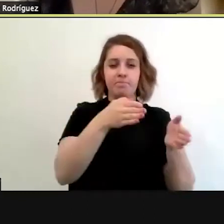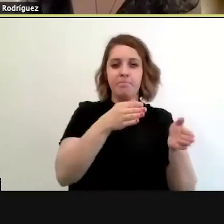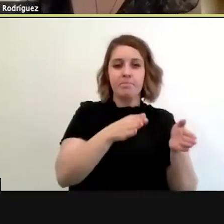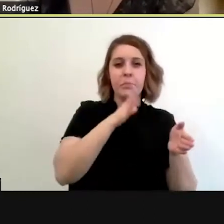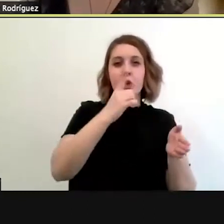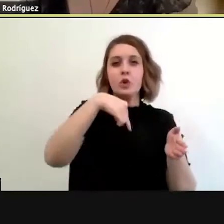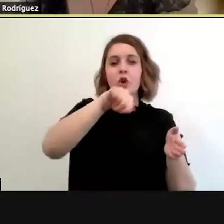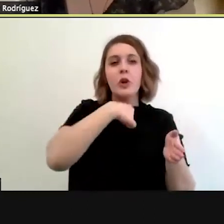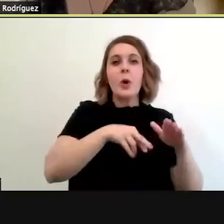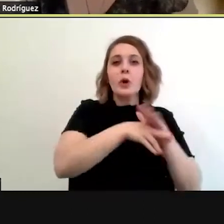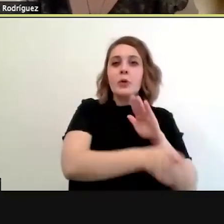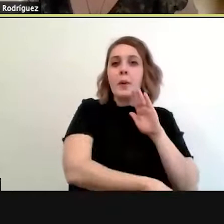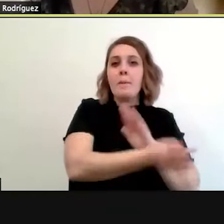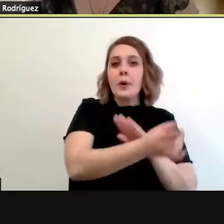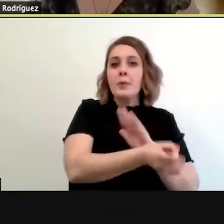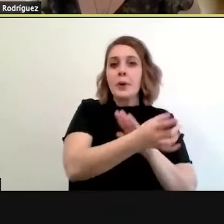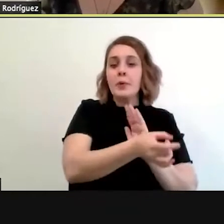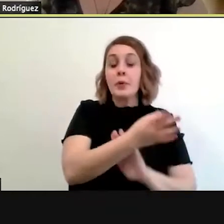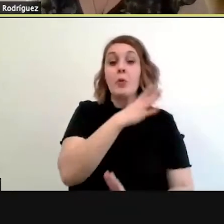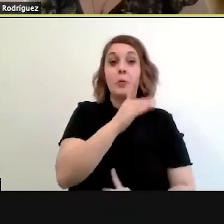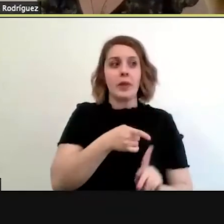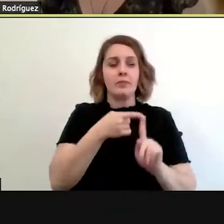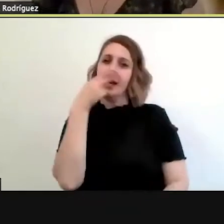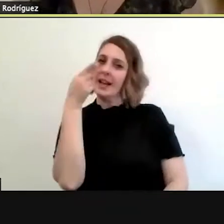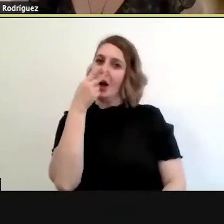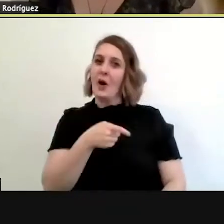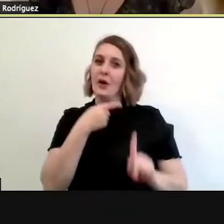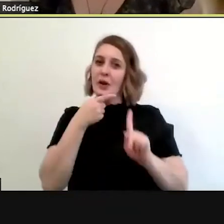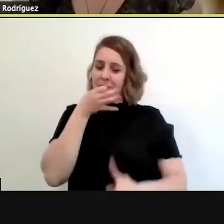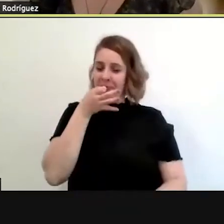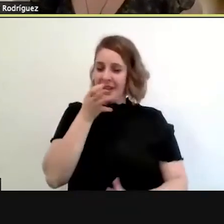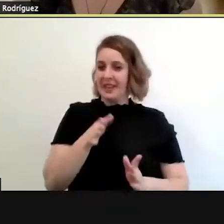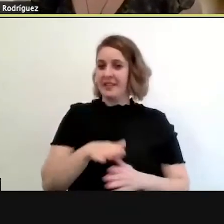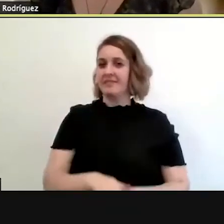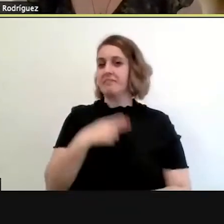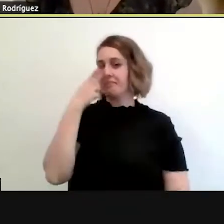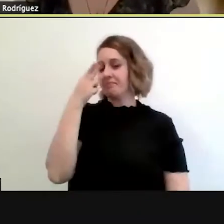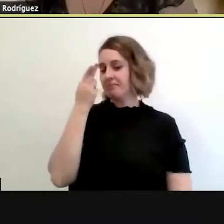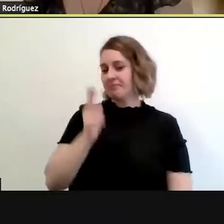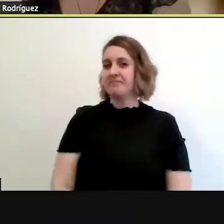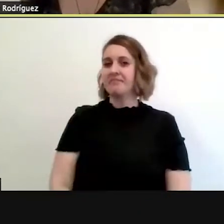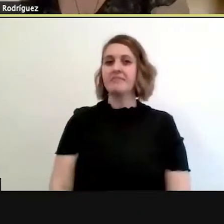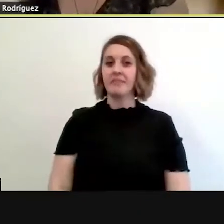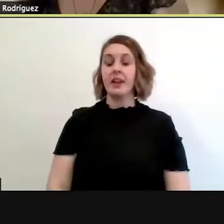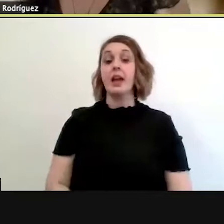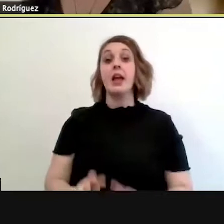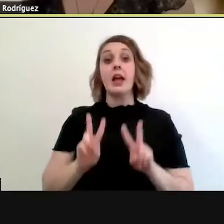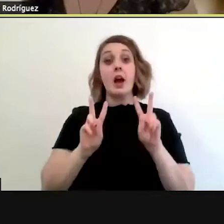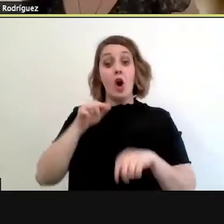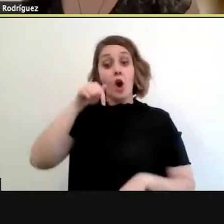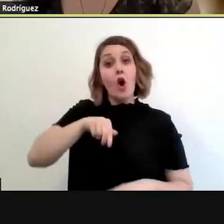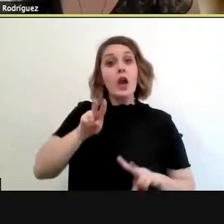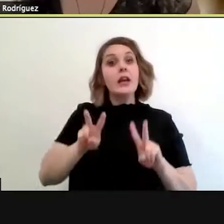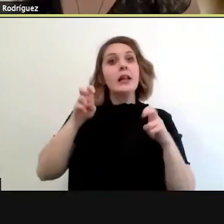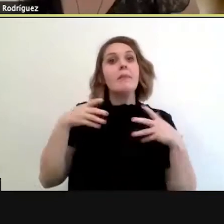algún recurso que puede ser interesante para esta tarde. La temática de hoy